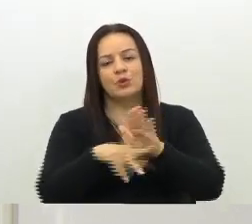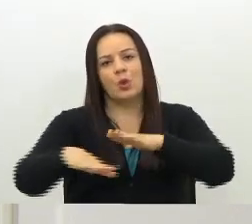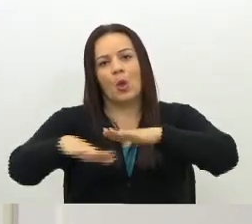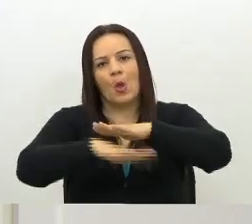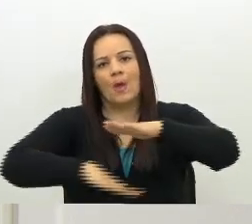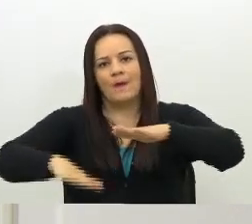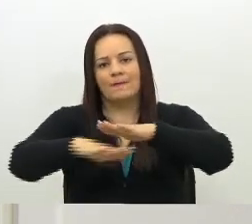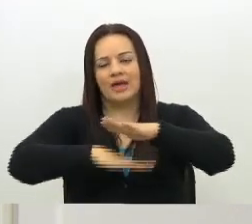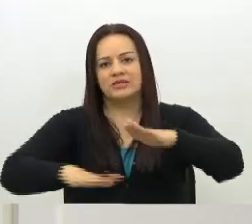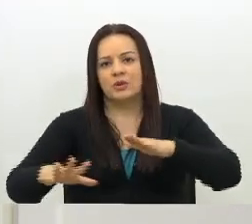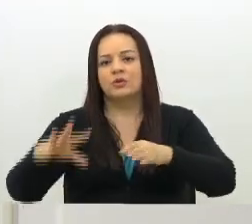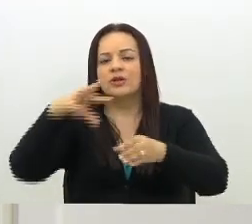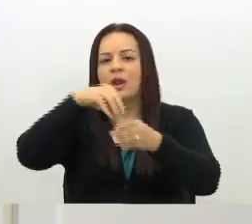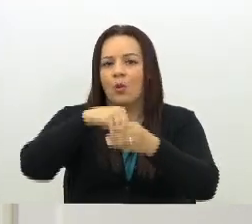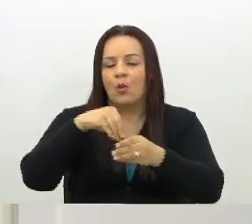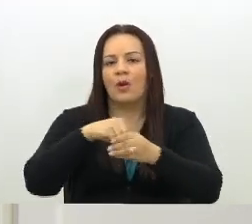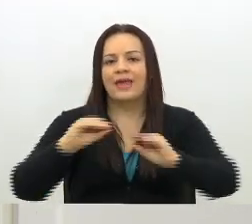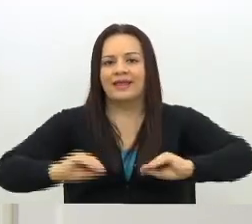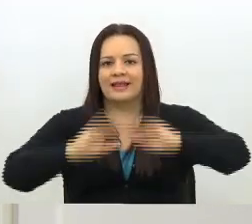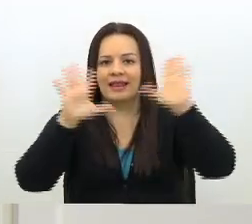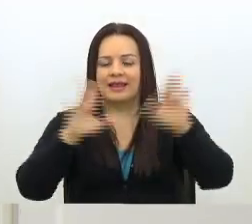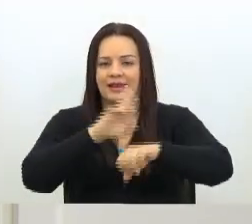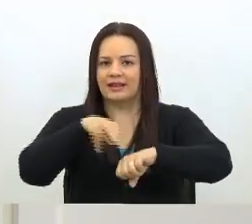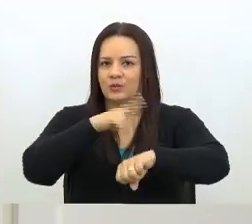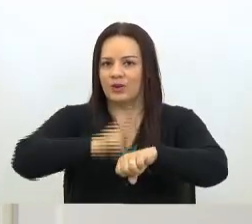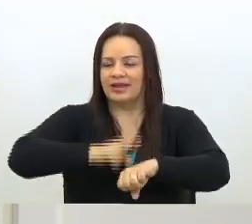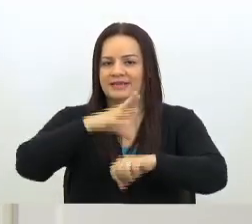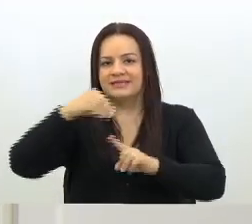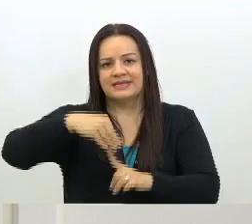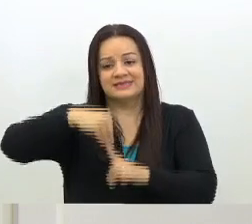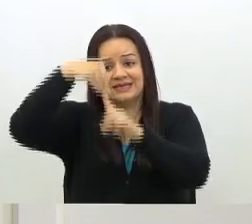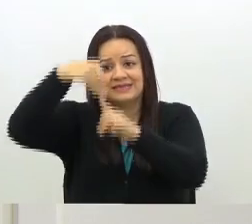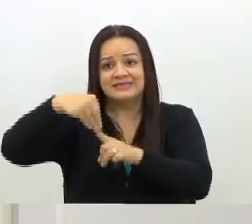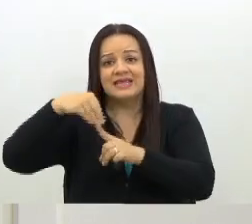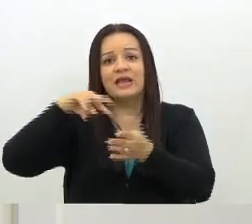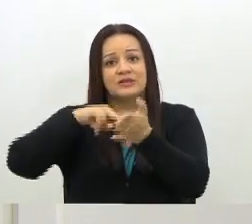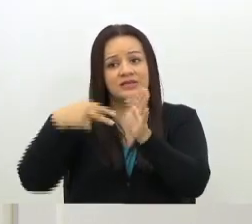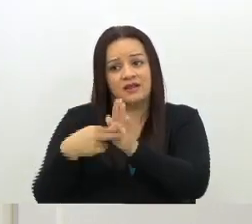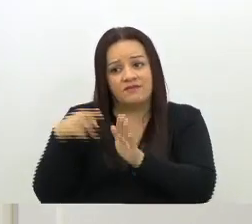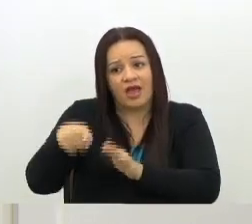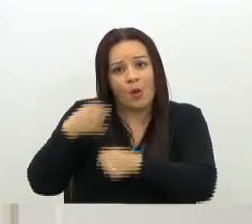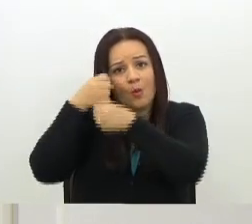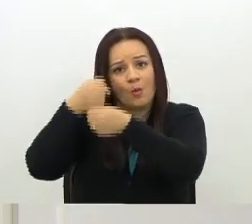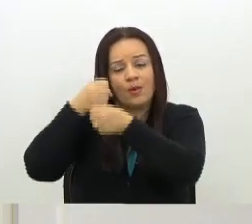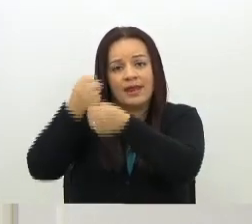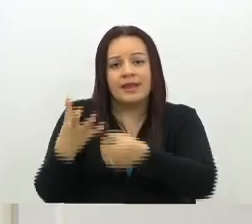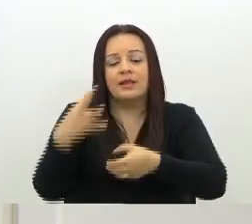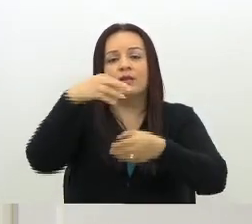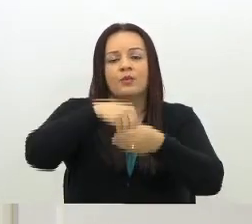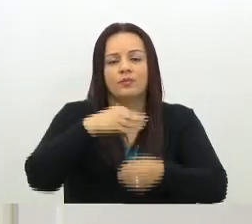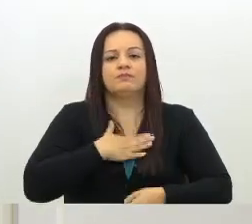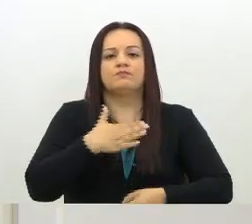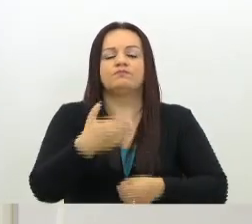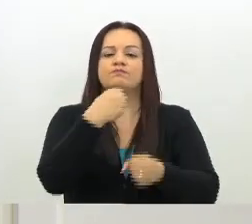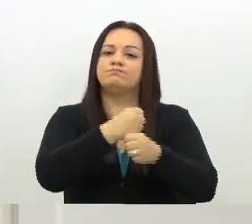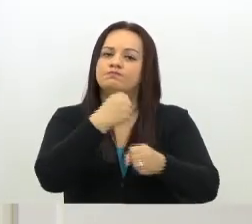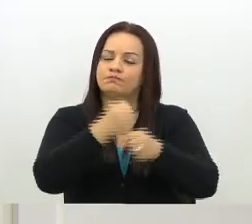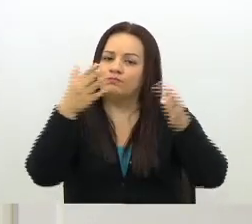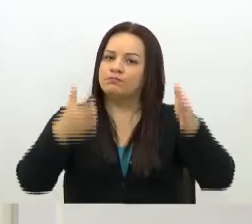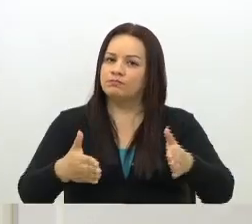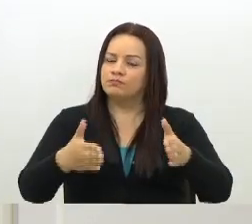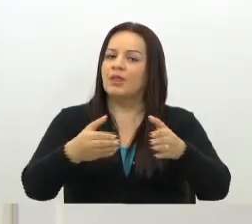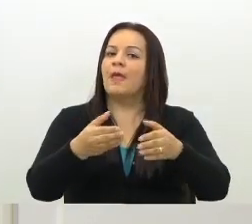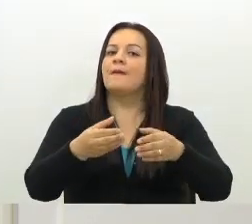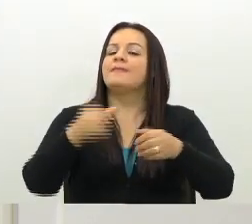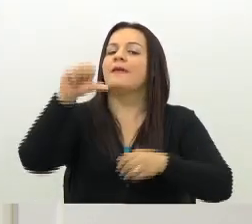básicos recogen de forma clara la naturaleza y la esencia de la huelga, que incluye la disposición del trabajador de perder